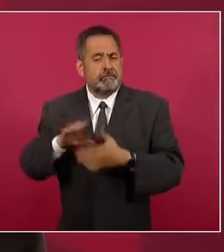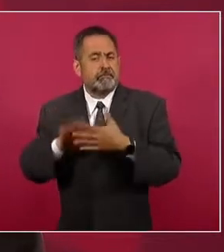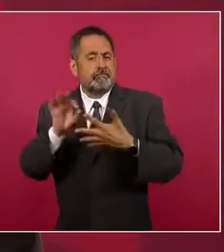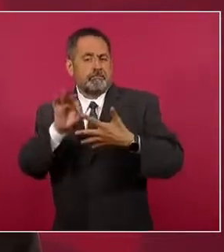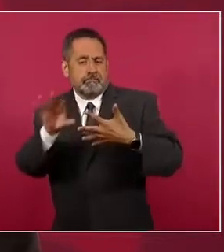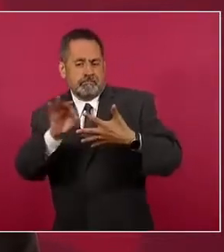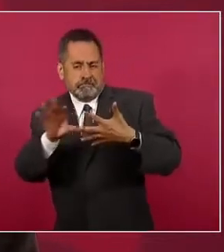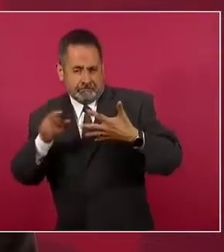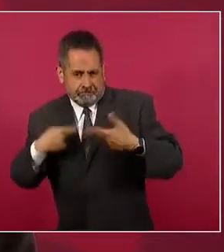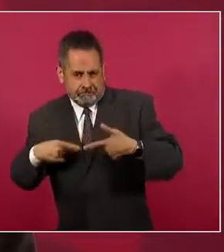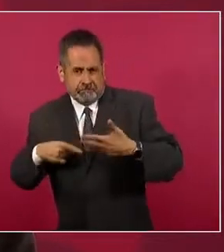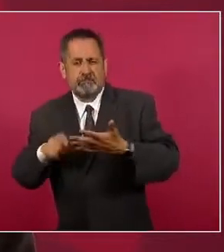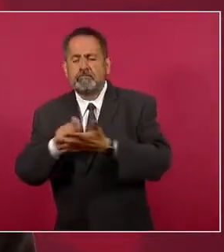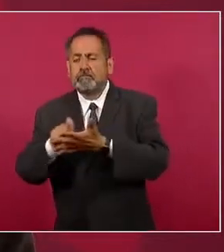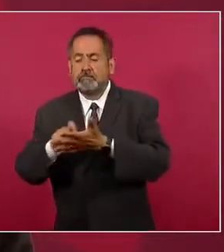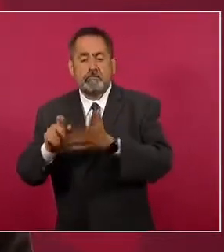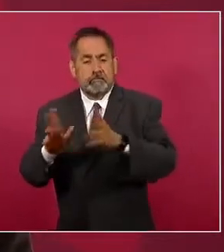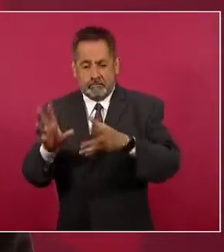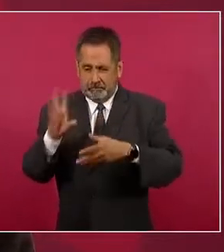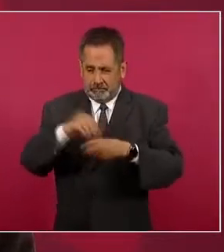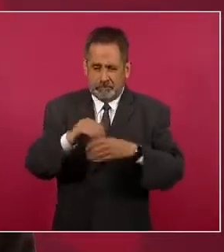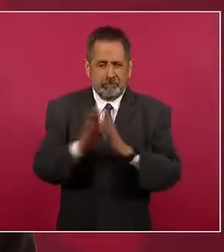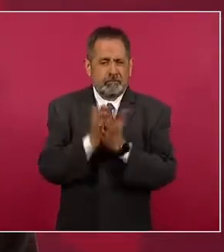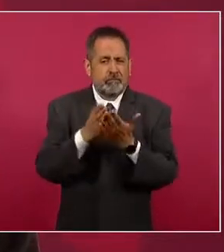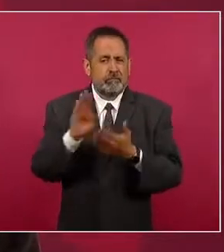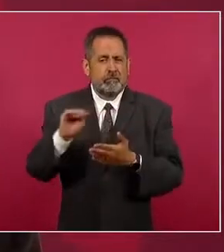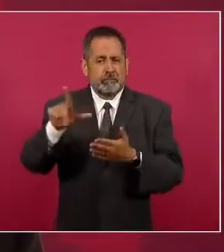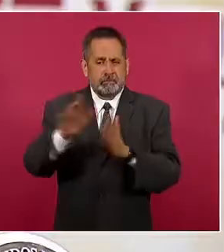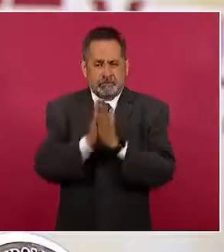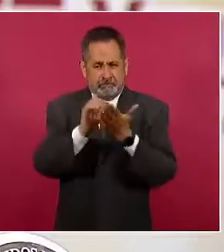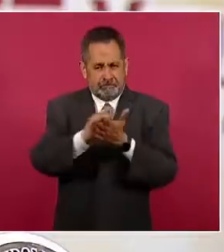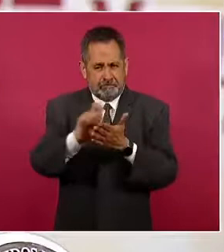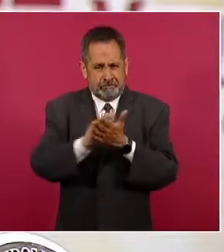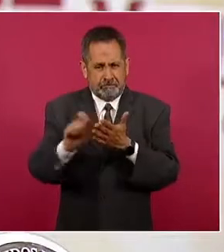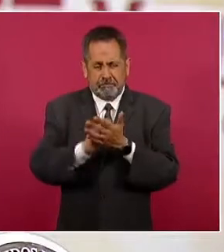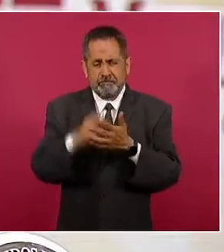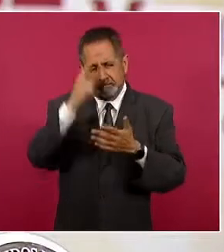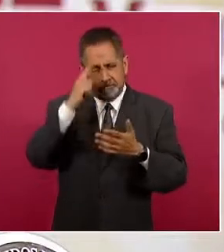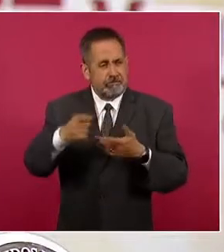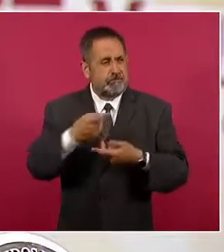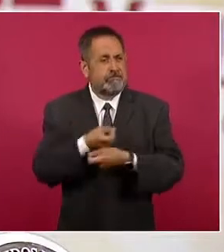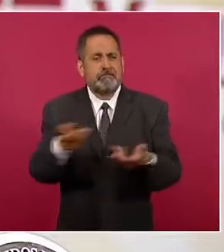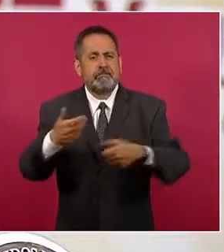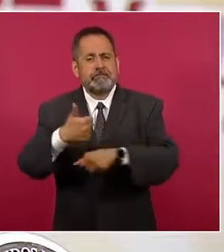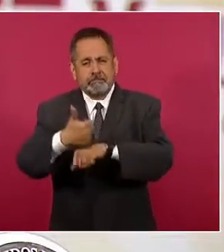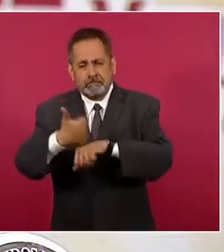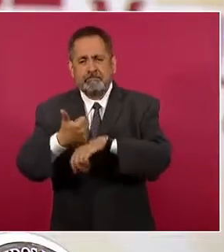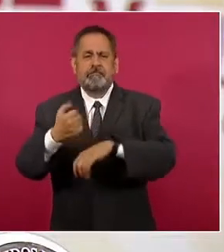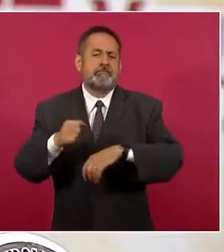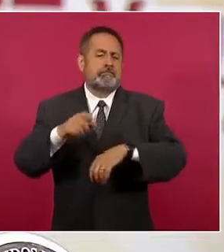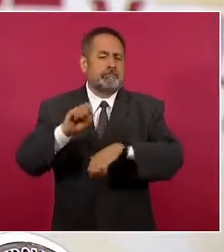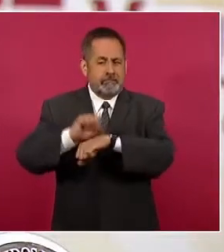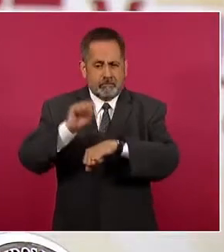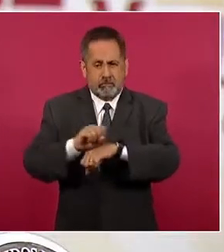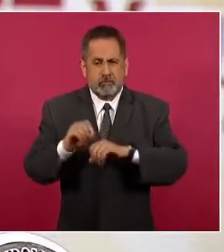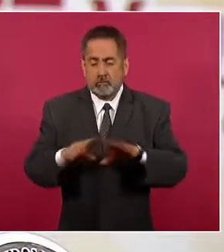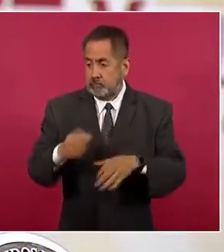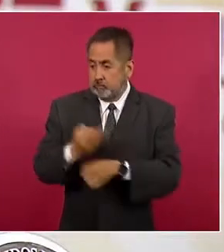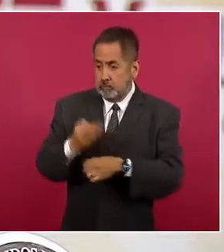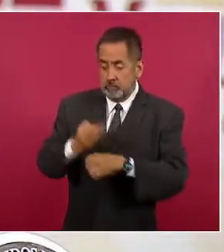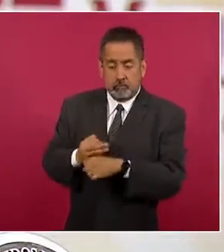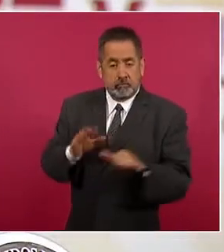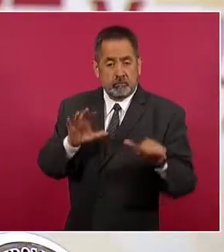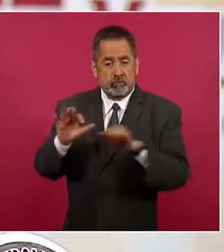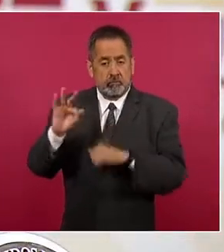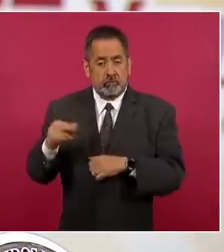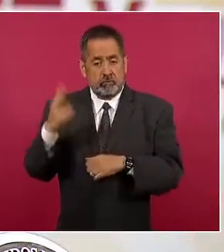se han elaborado los contenidos de 97 libros de texto de primaria y telesecundaria. Justo ahora, 641 docentes